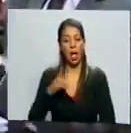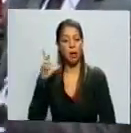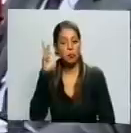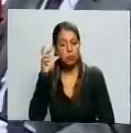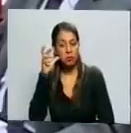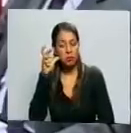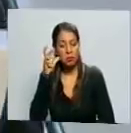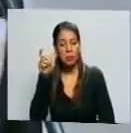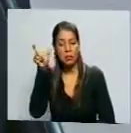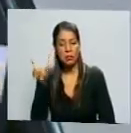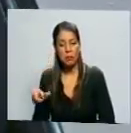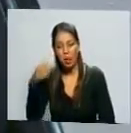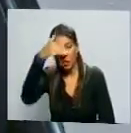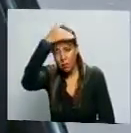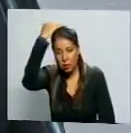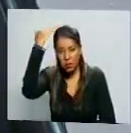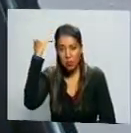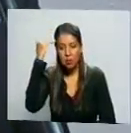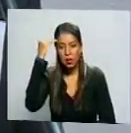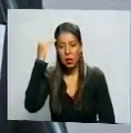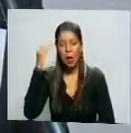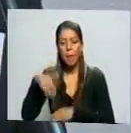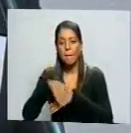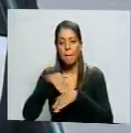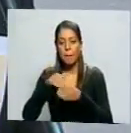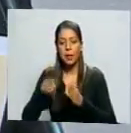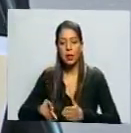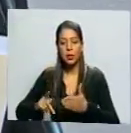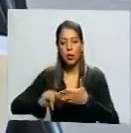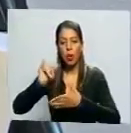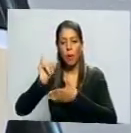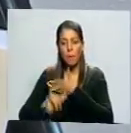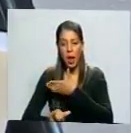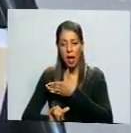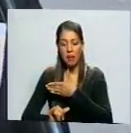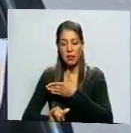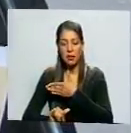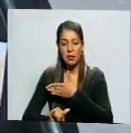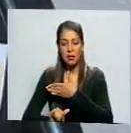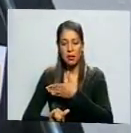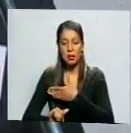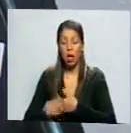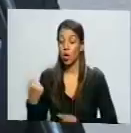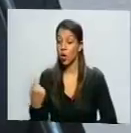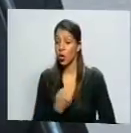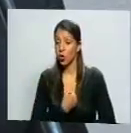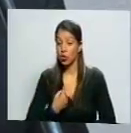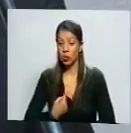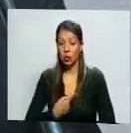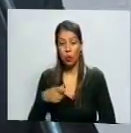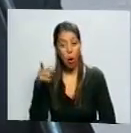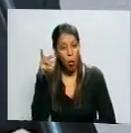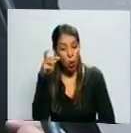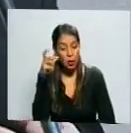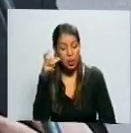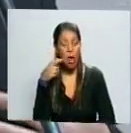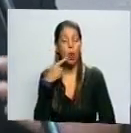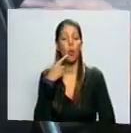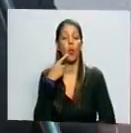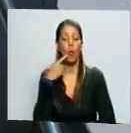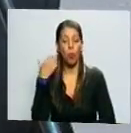ministro Ricardo Menéndez, ministro para el Poder Popular para la Planificación, y donde nosotros vemos